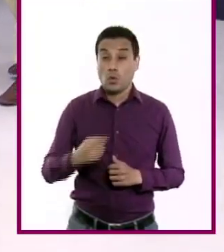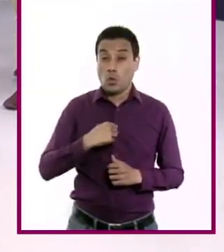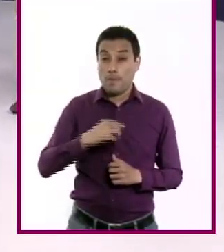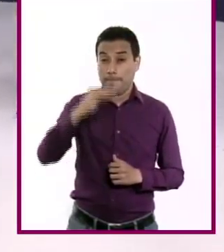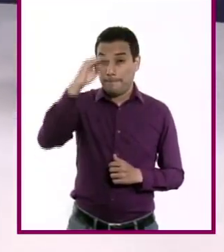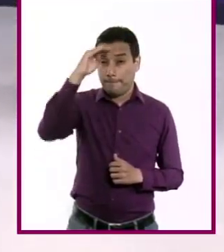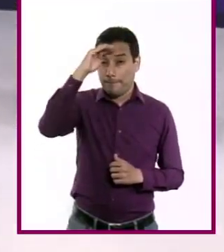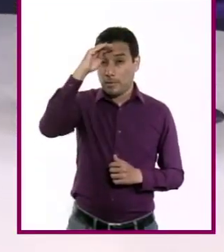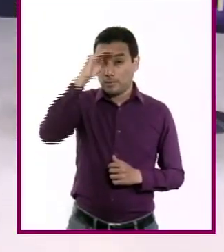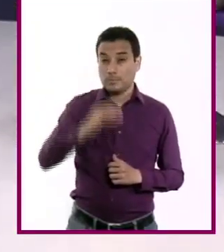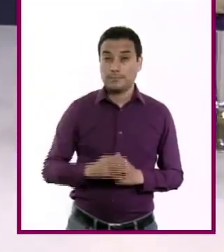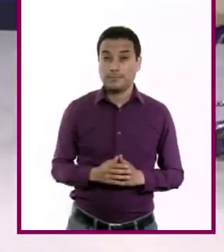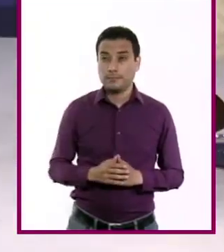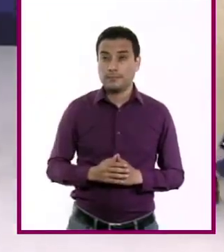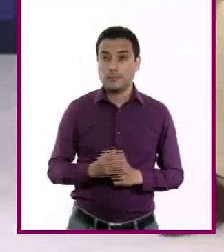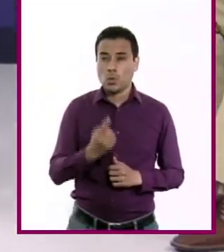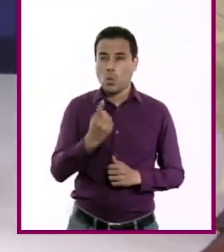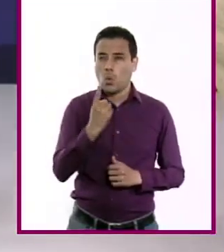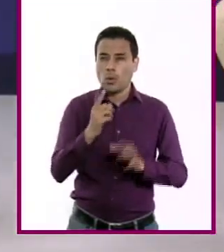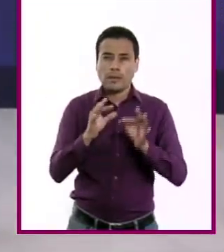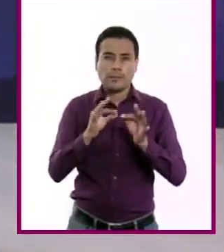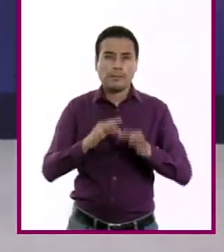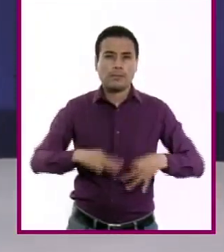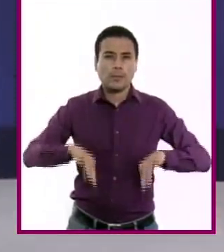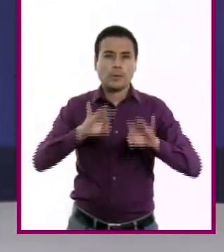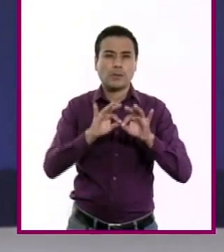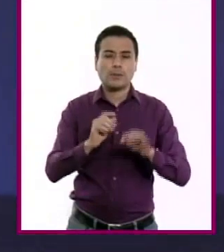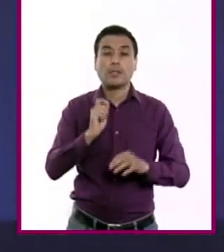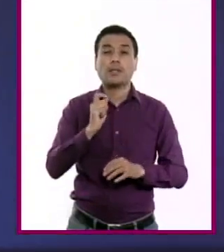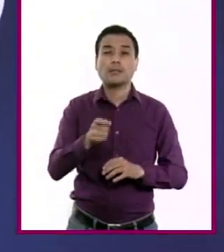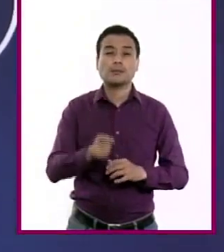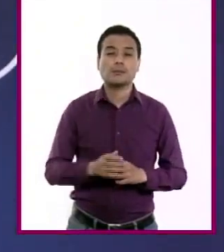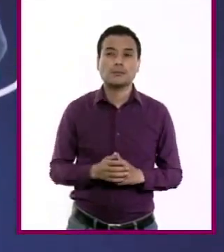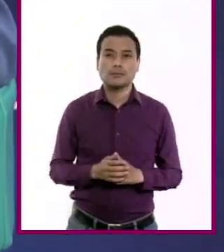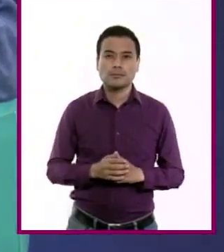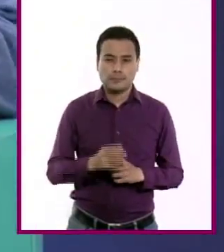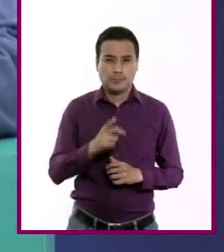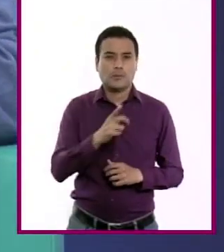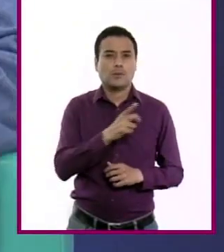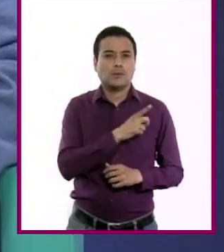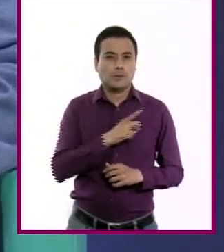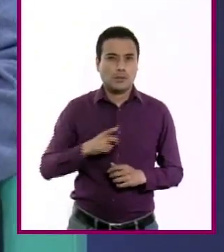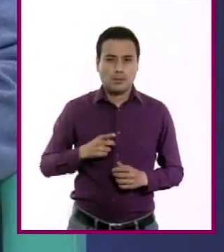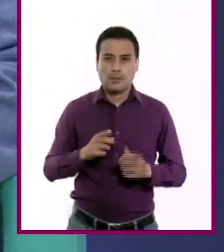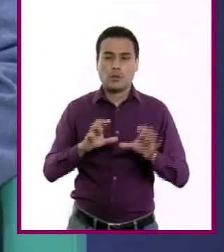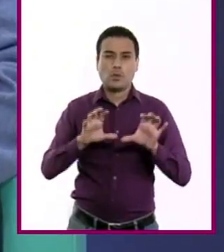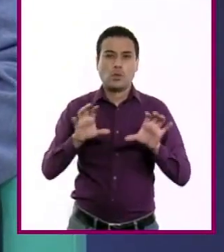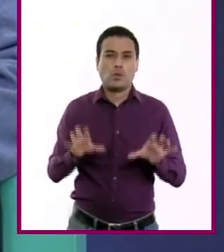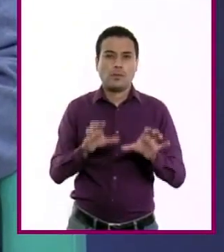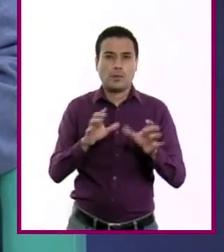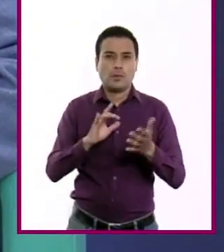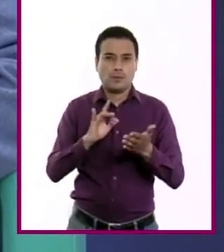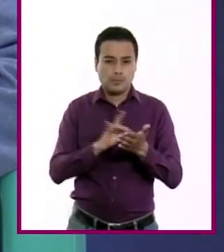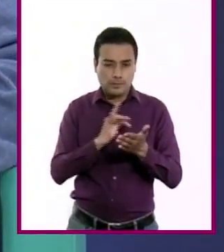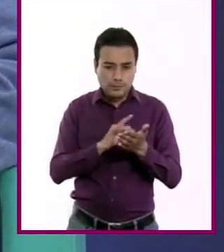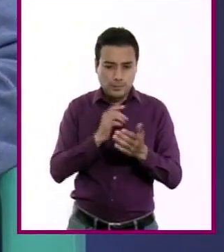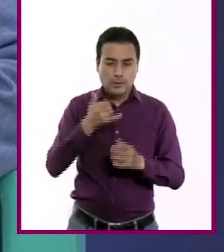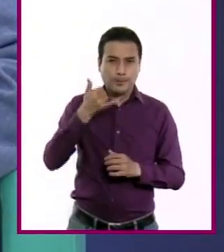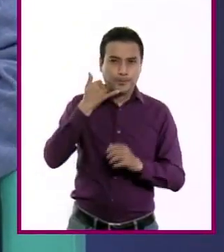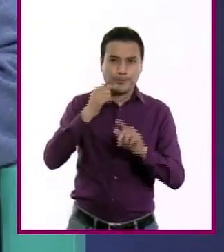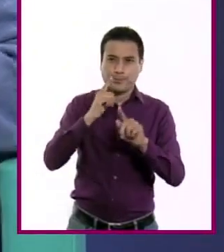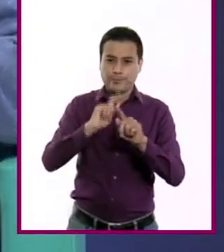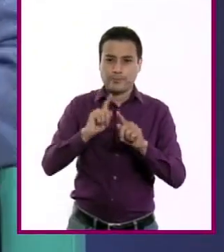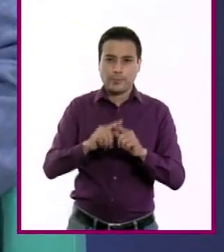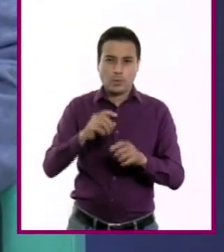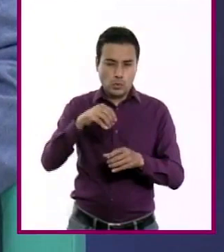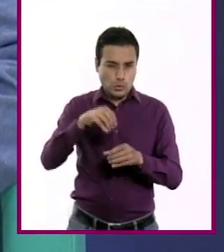que la parte más básica es siempre tener el equipo, cuentas, lo que sea, con contraseña. Eso sería como